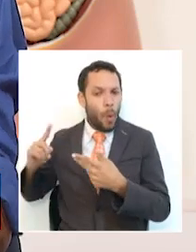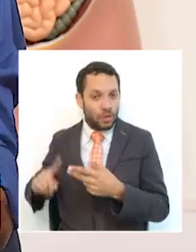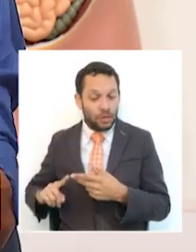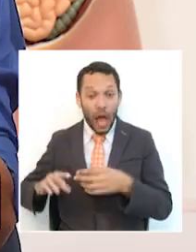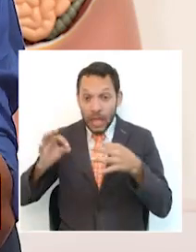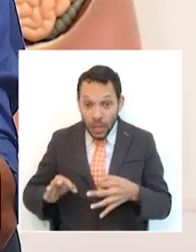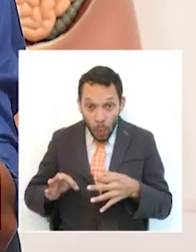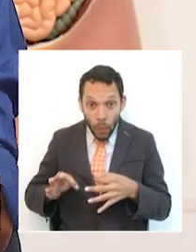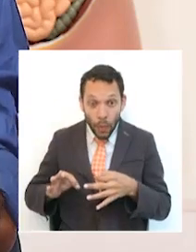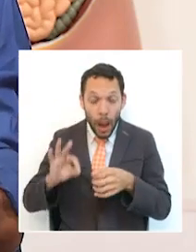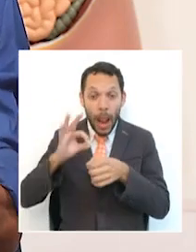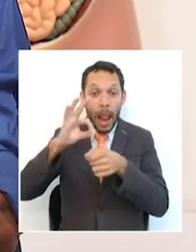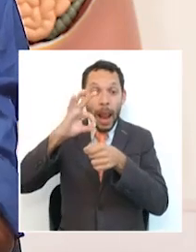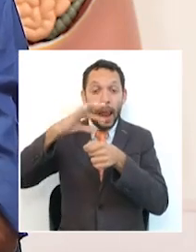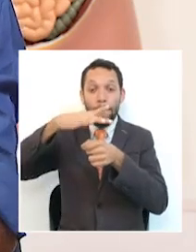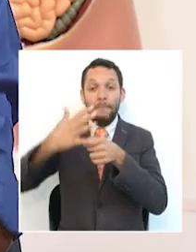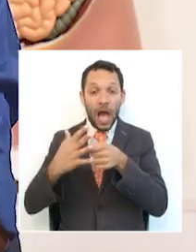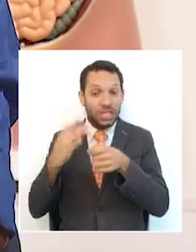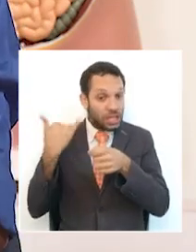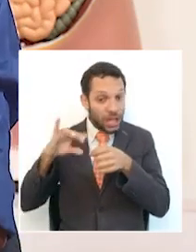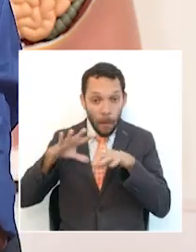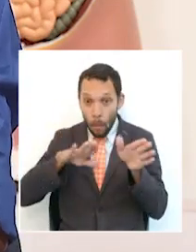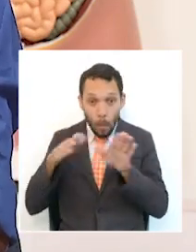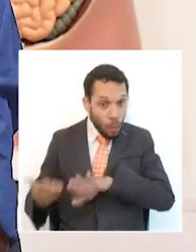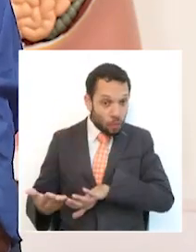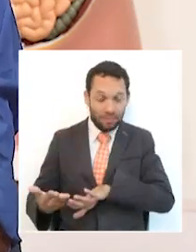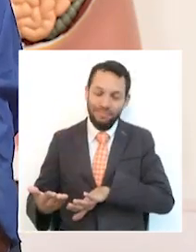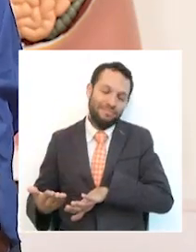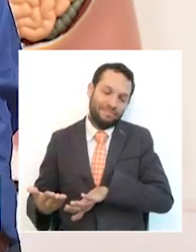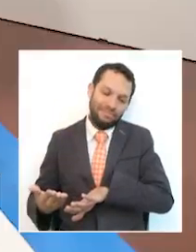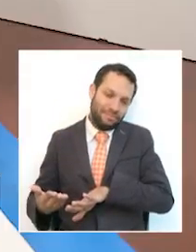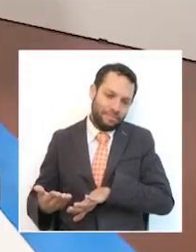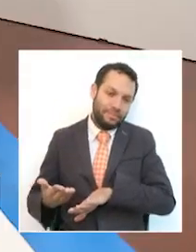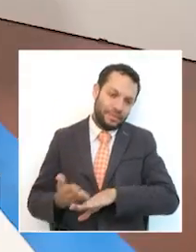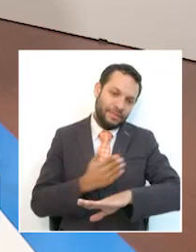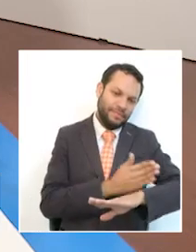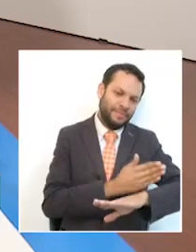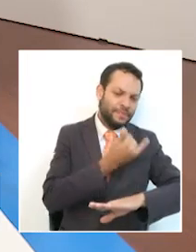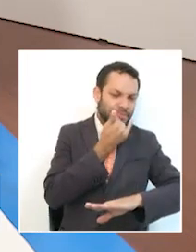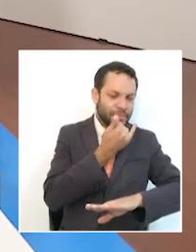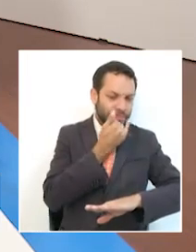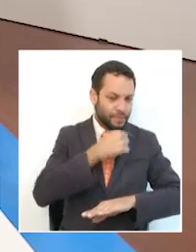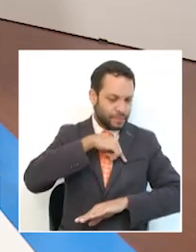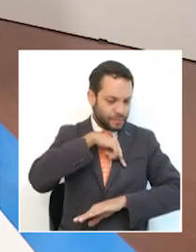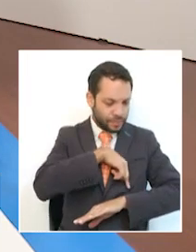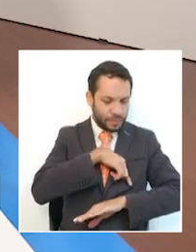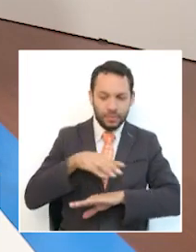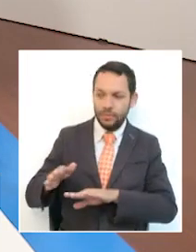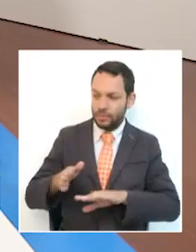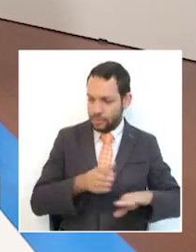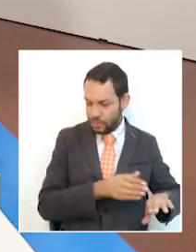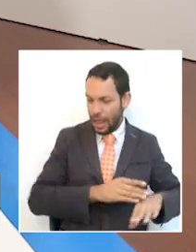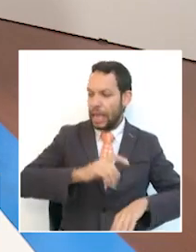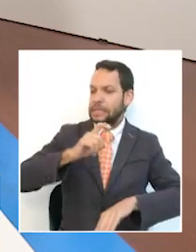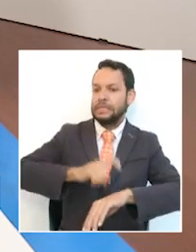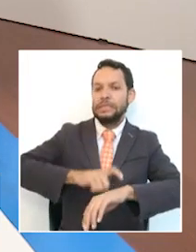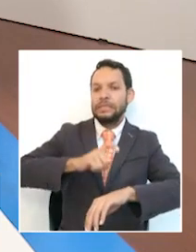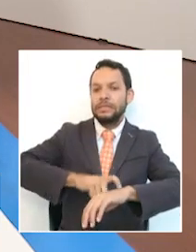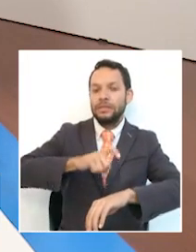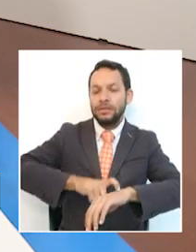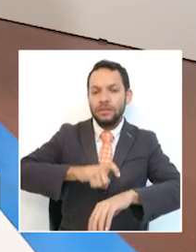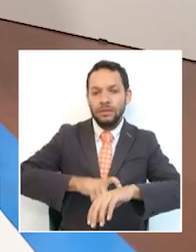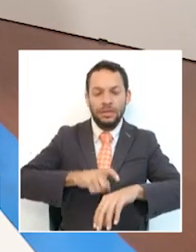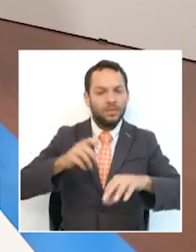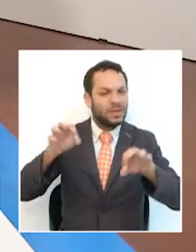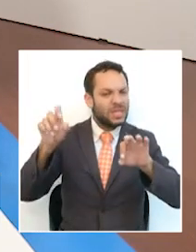cualquiera le dio el virus e inmediatamente cayó eso definitivamente es un momento donde necesitamos herramientas